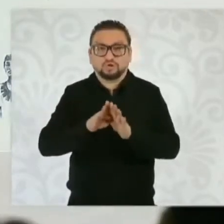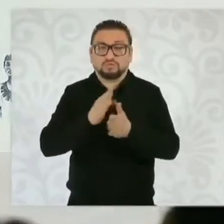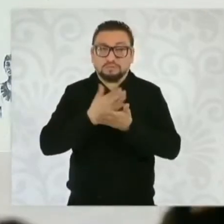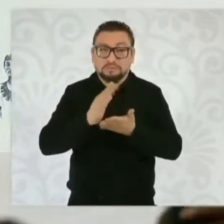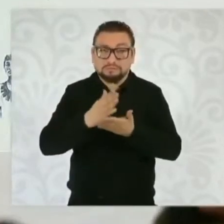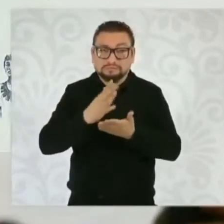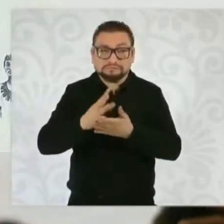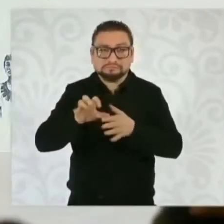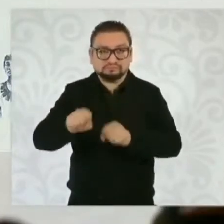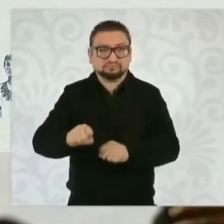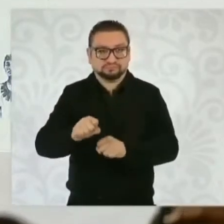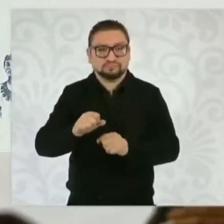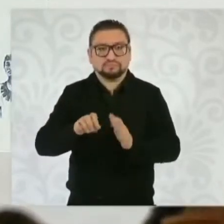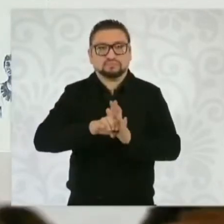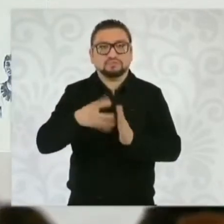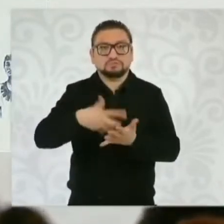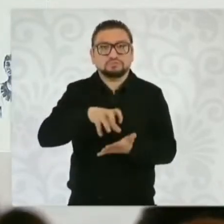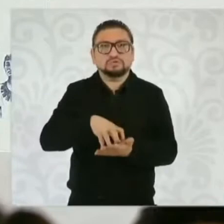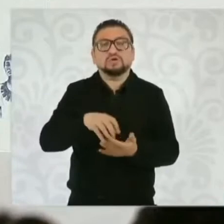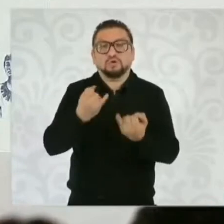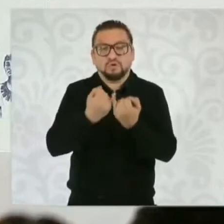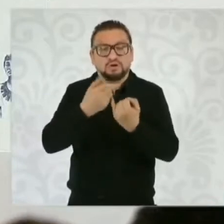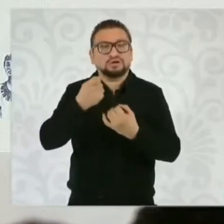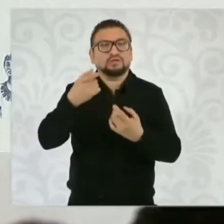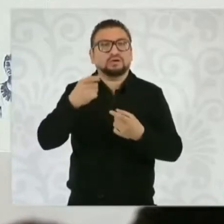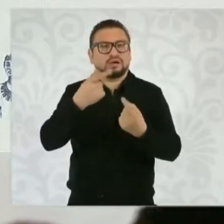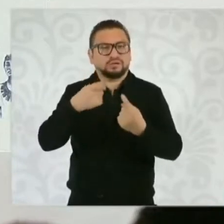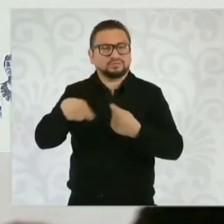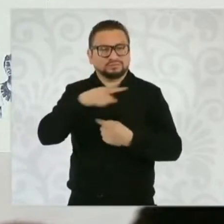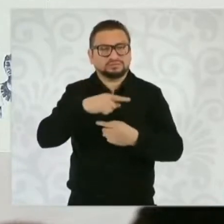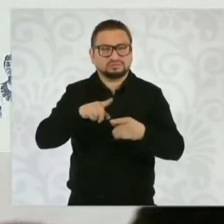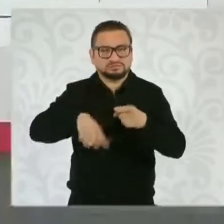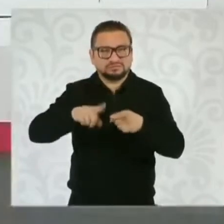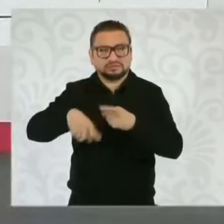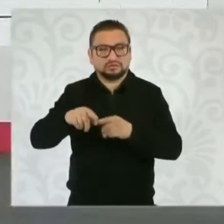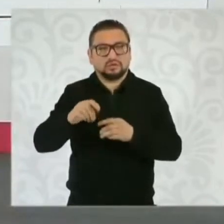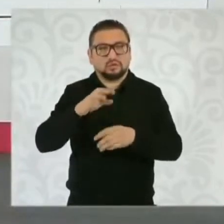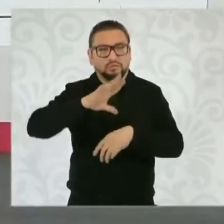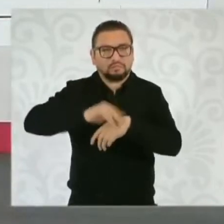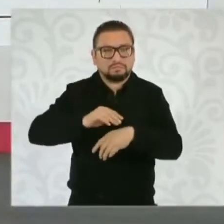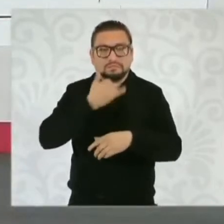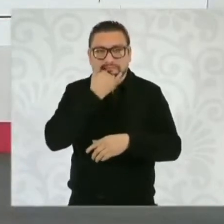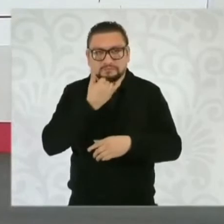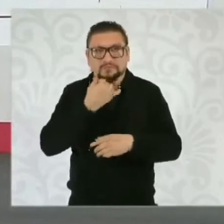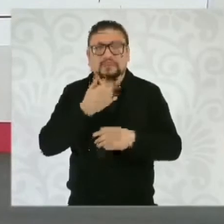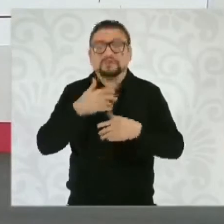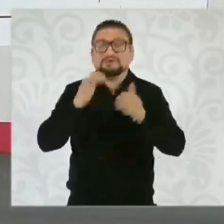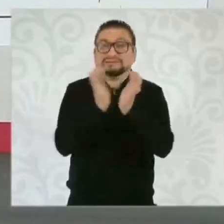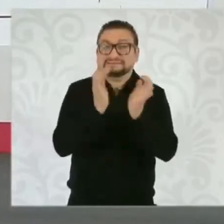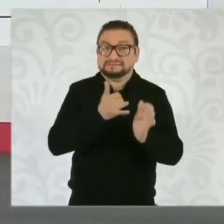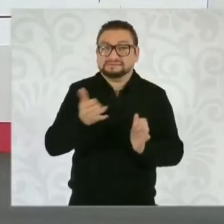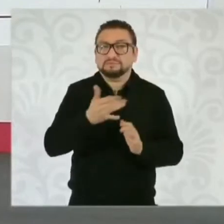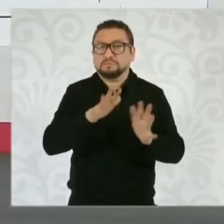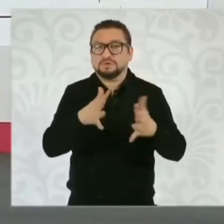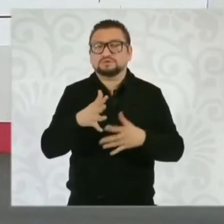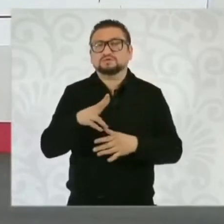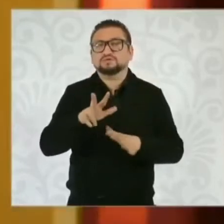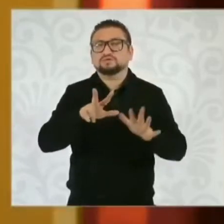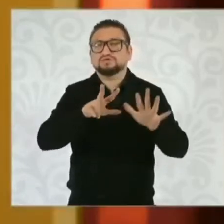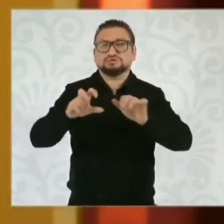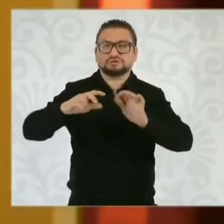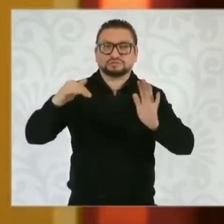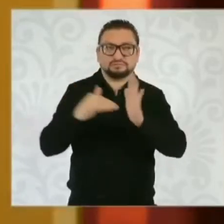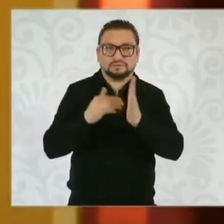congelamientos, quitas y condonaciones. El FOBISSSTE tiene algo más de